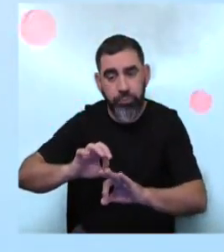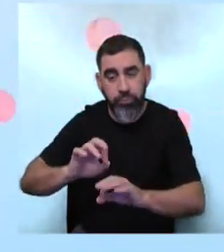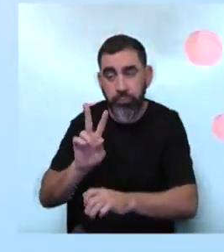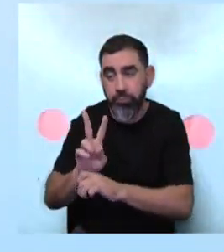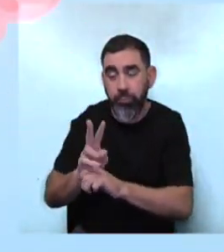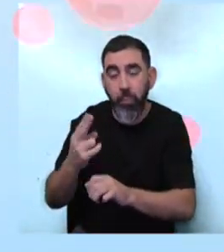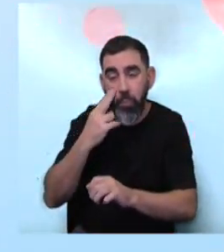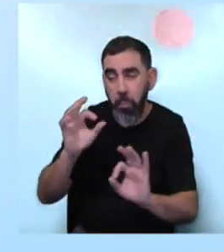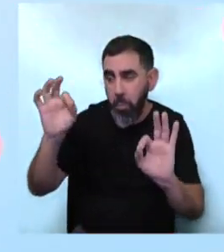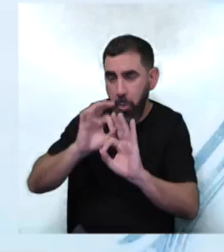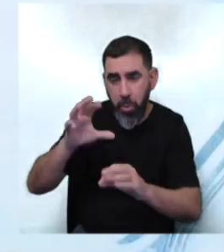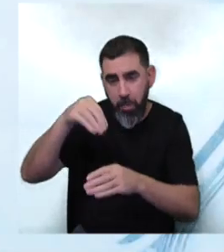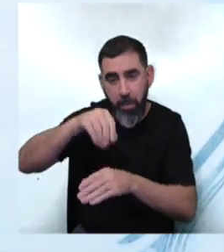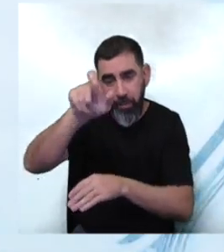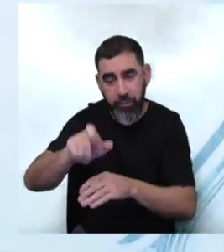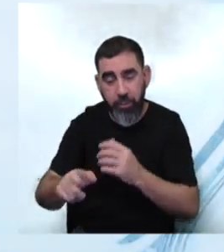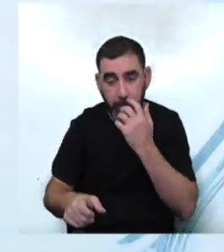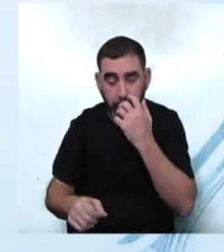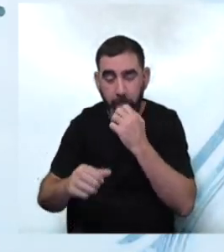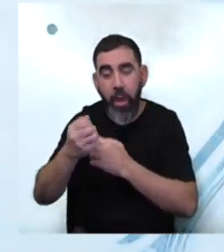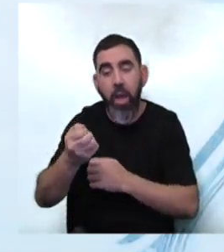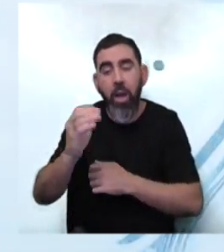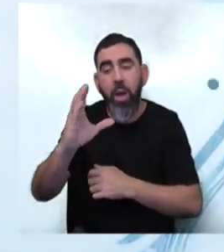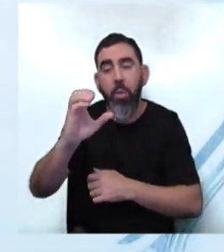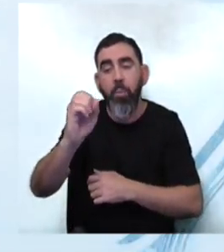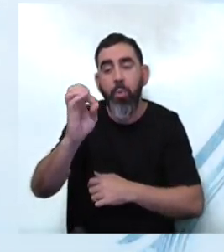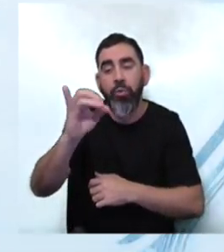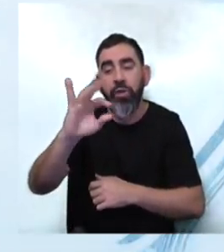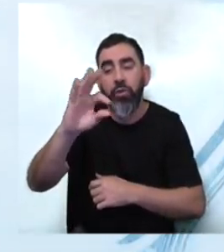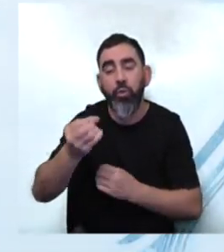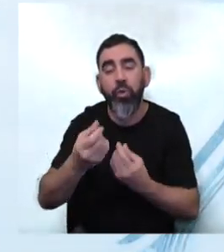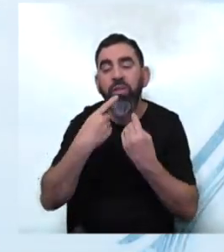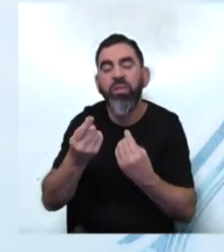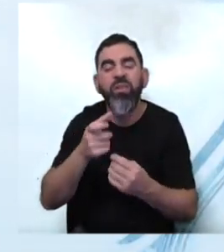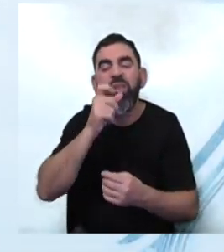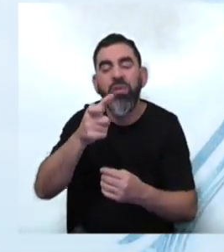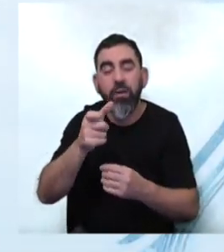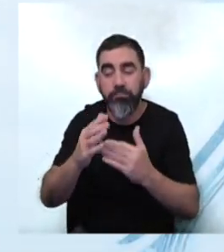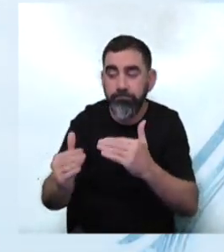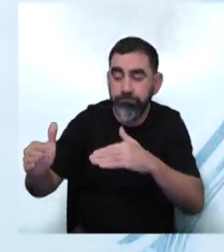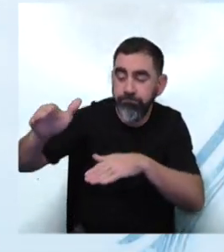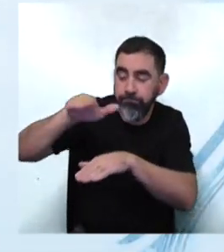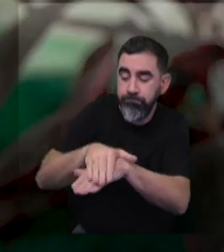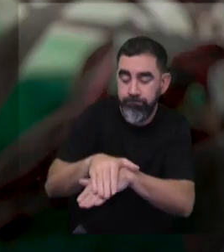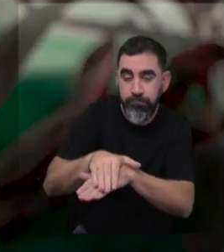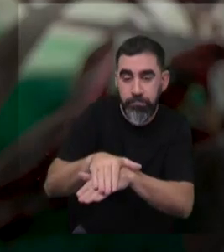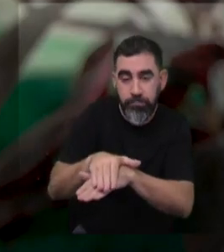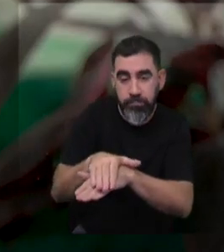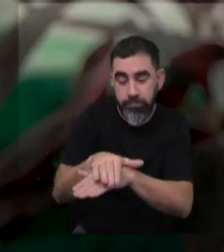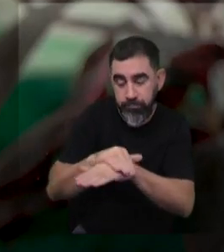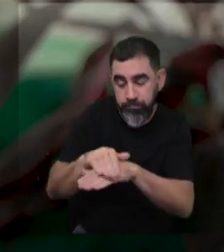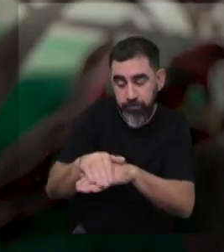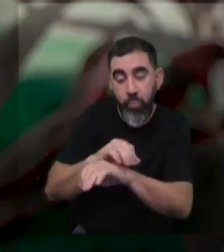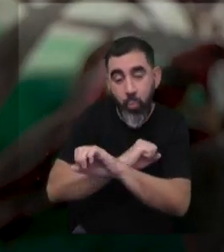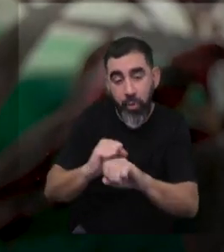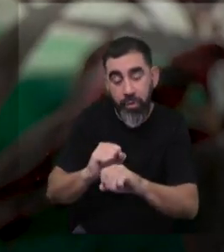se usa en el individuo. Apósito quiere decir que se coloca superpuesto para cubrir una superficie y puede ser